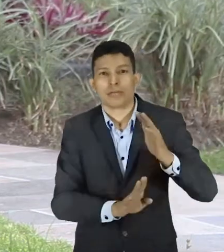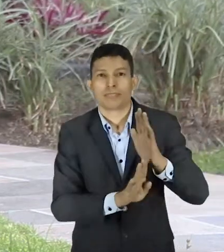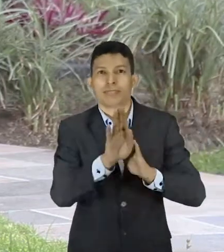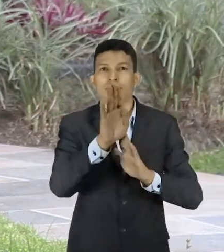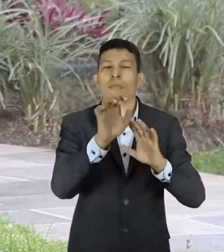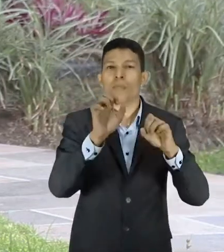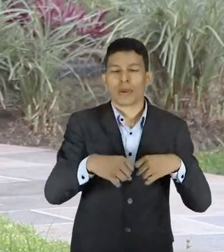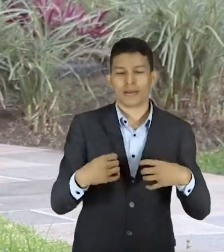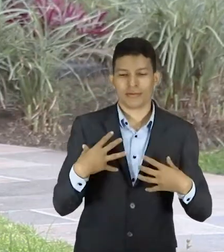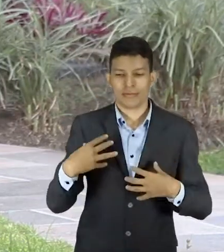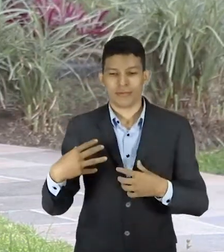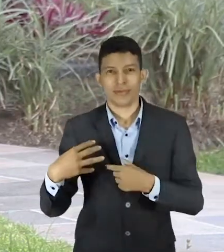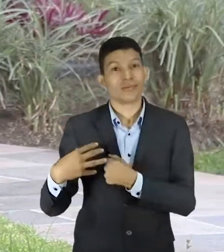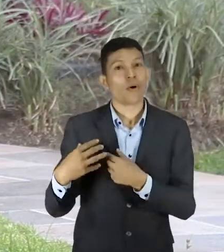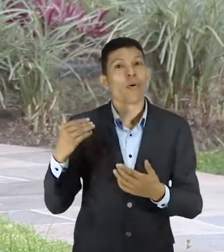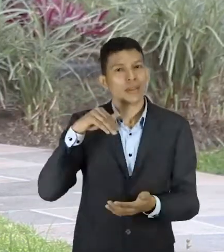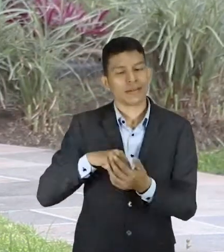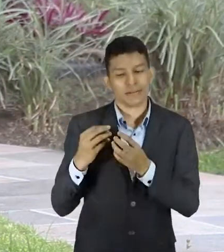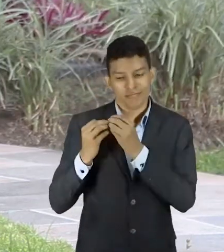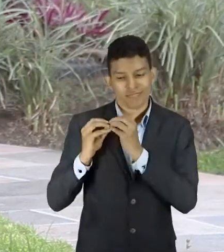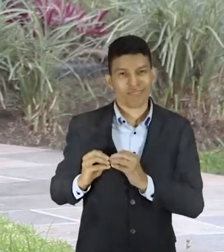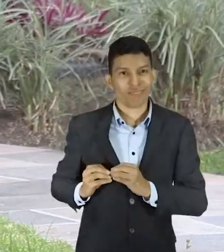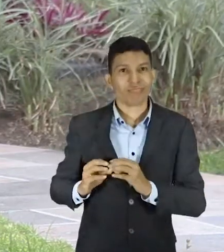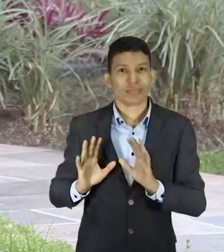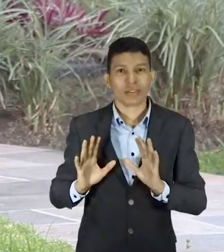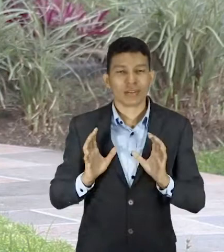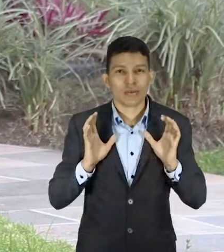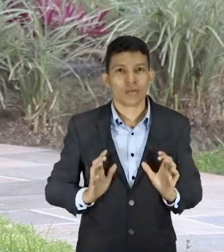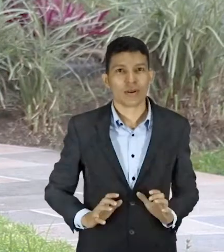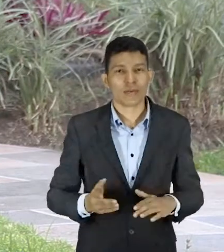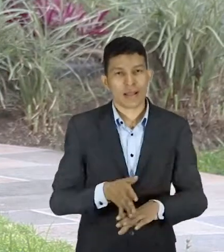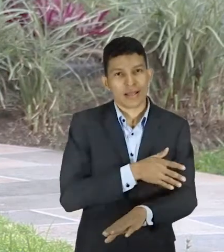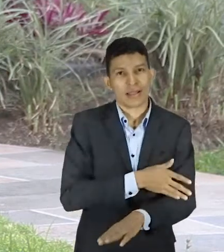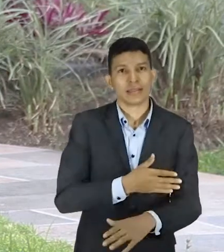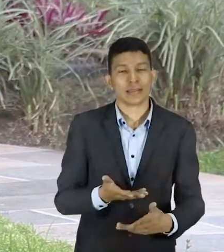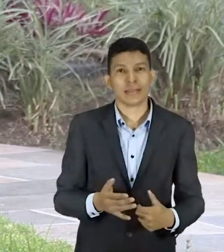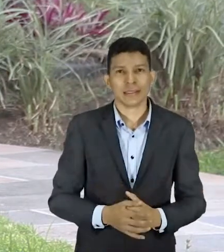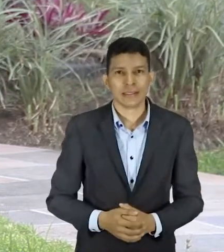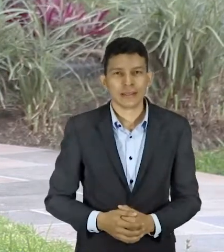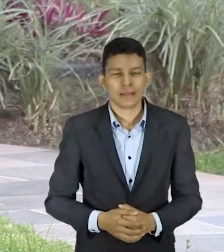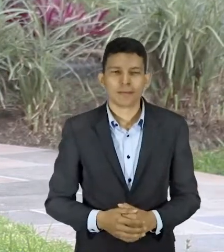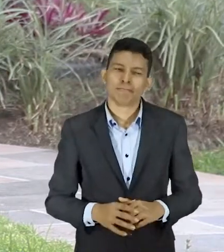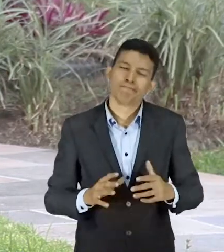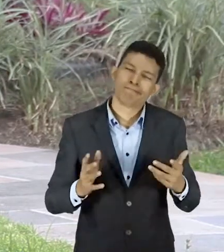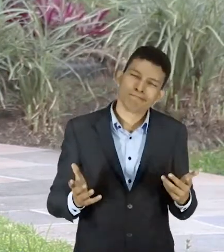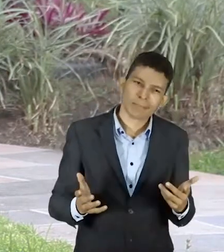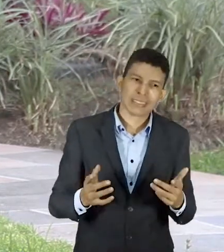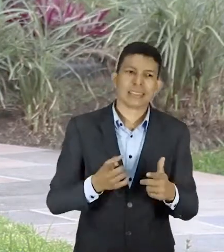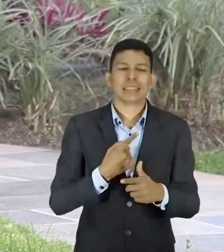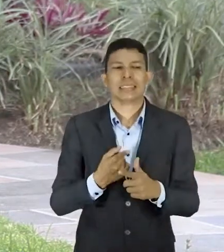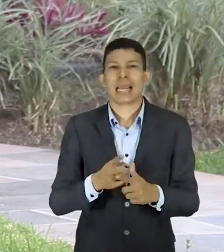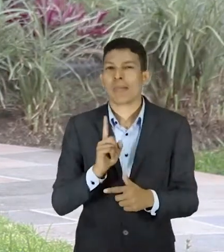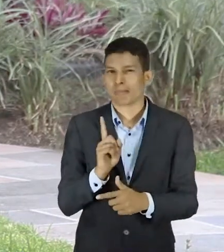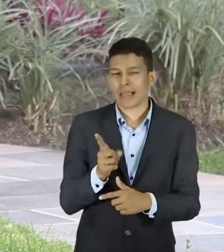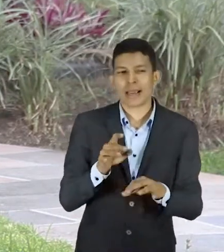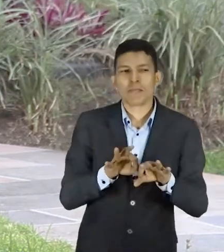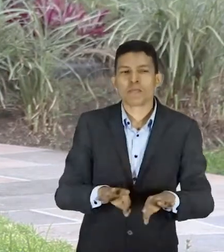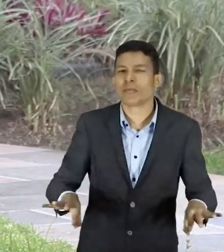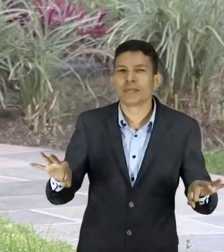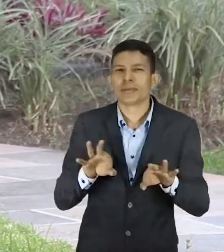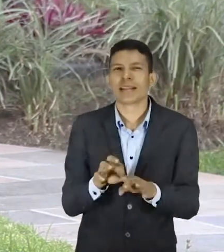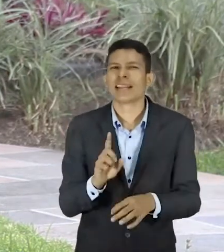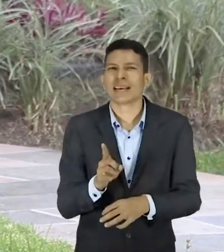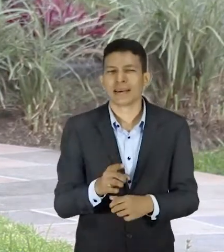proceso y voy a volver a tener el físico que tenía antes? Pero entonces allí lo importante es